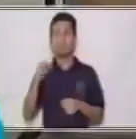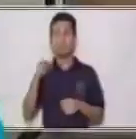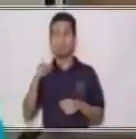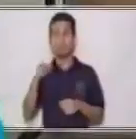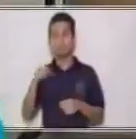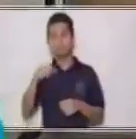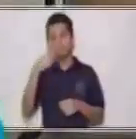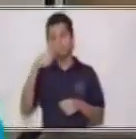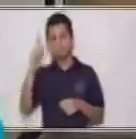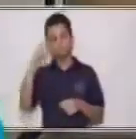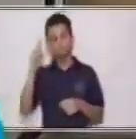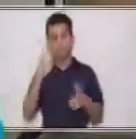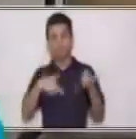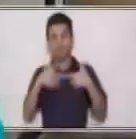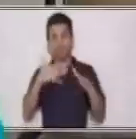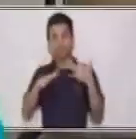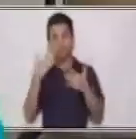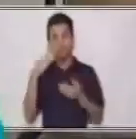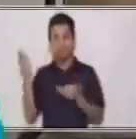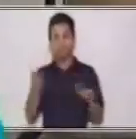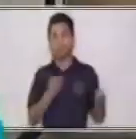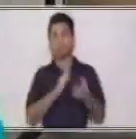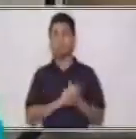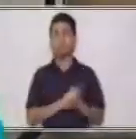señas. Bienvenido.